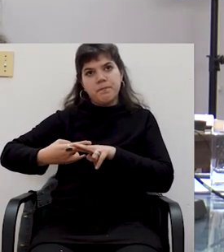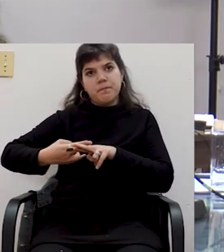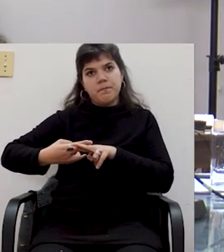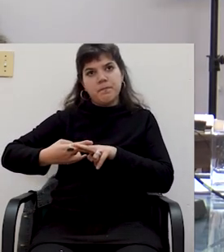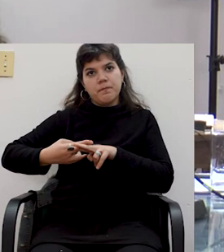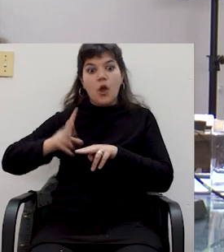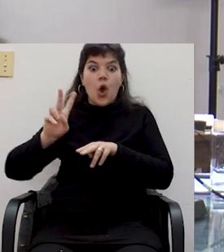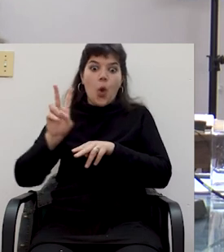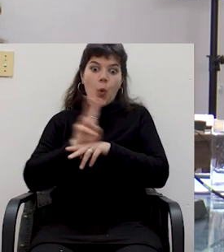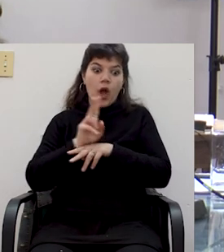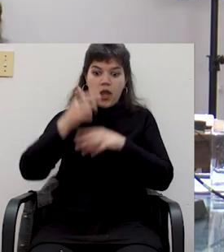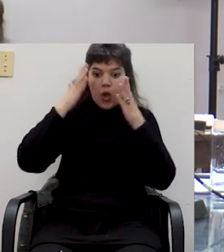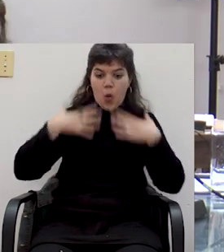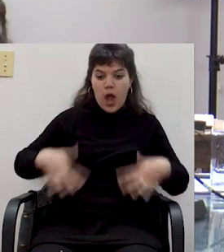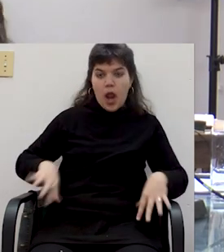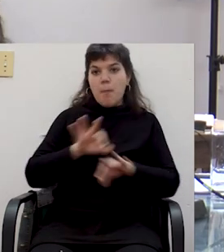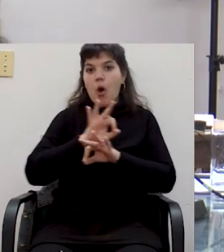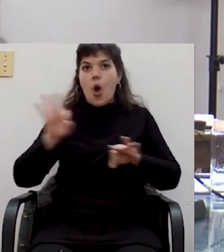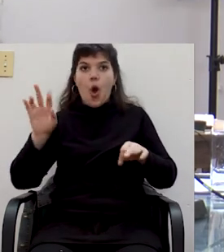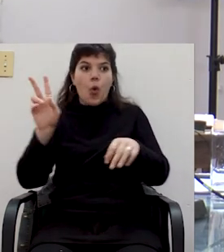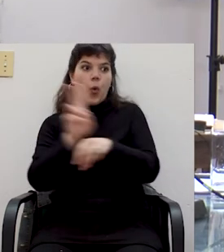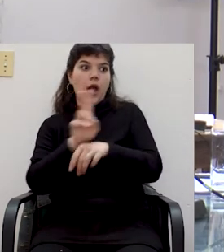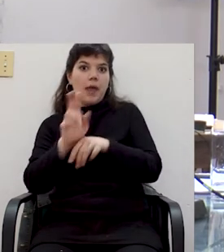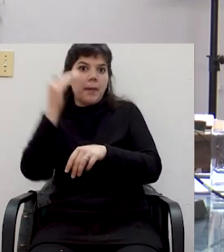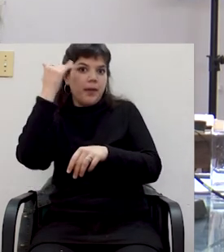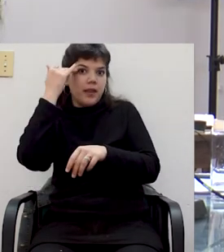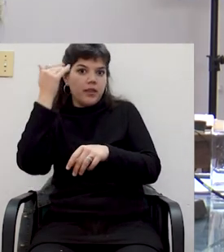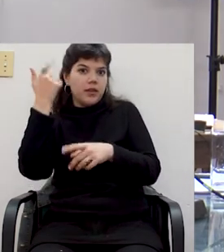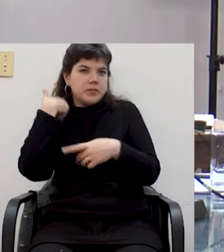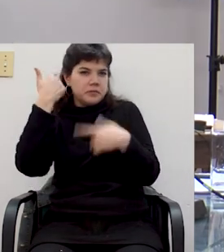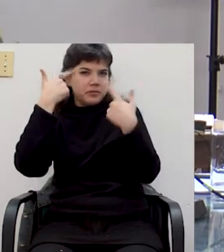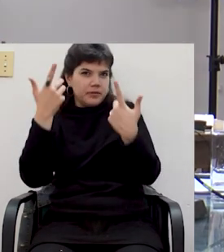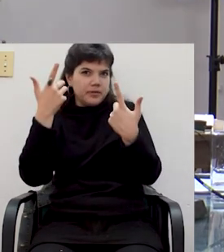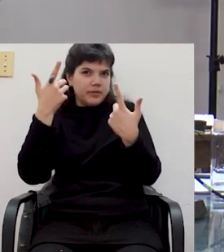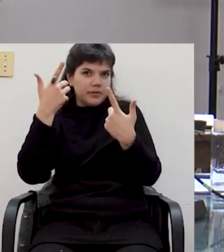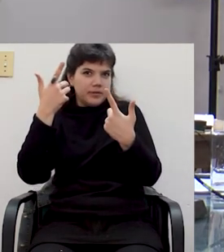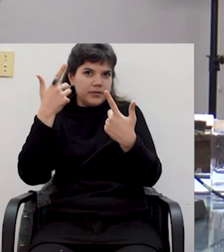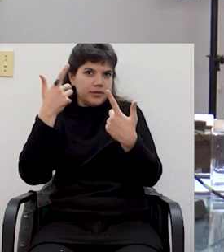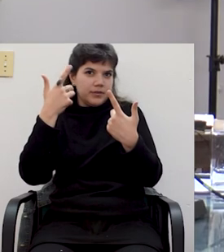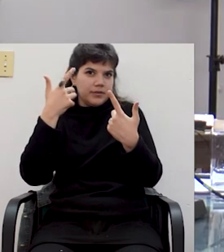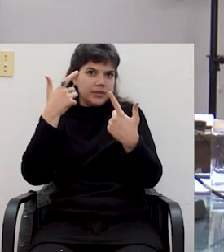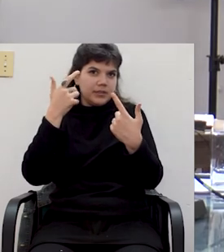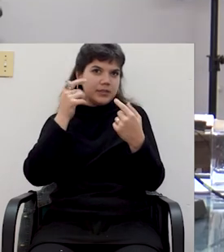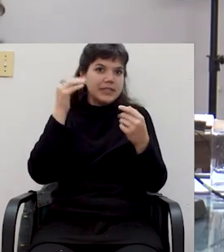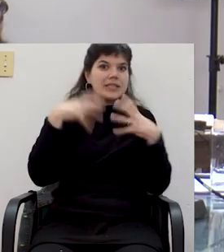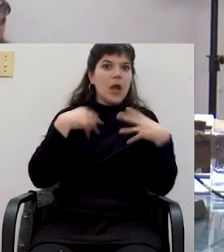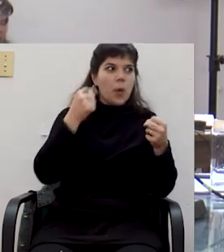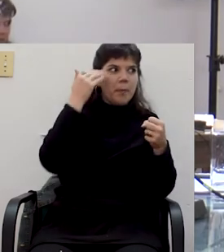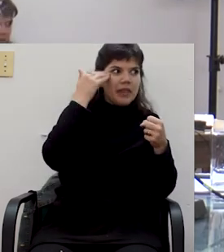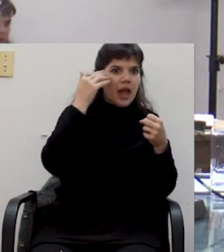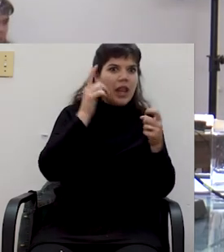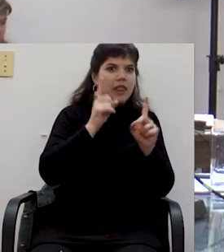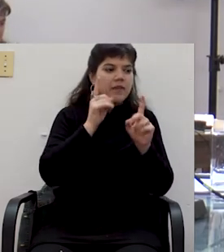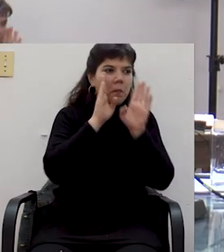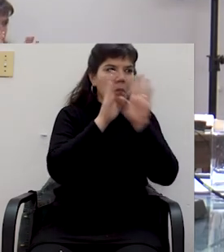O cuidamos el cuerpo, o cuidamos la mente, o sea, están separados, ¿no? Es como, para abordar los problemas de salud mental tenemos que abordarlos desde la mente, y en realidad, ¿cómo